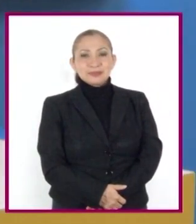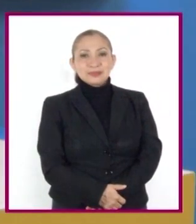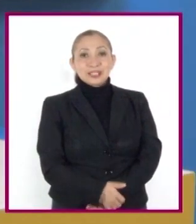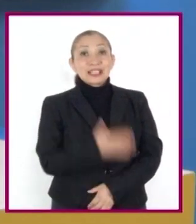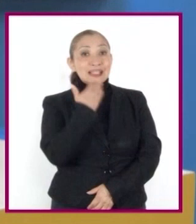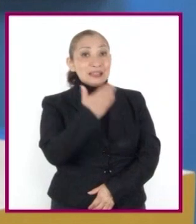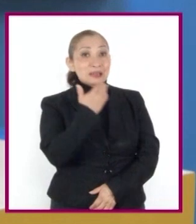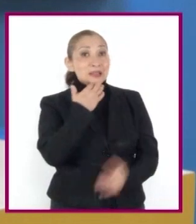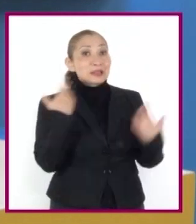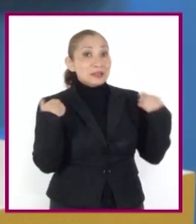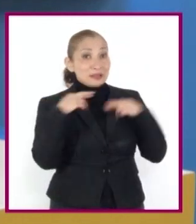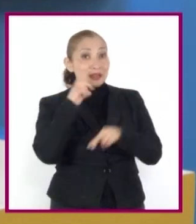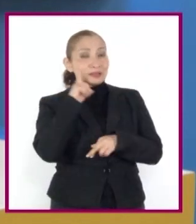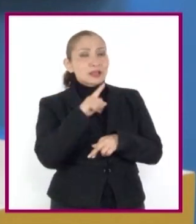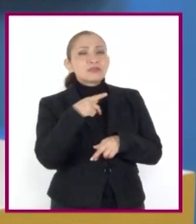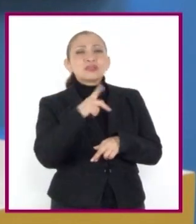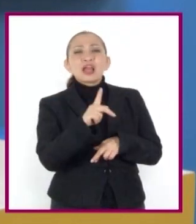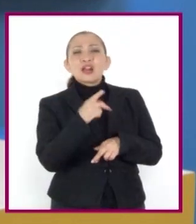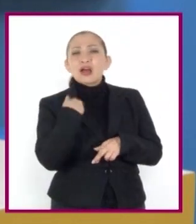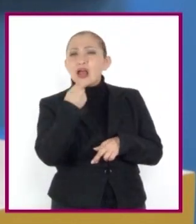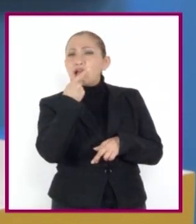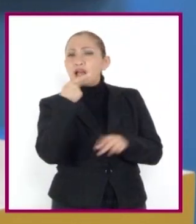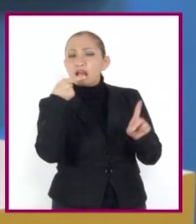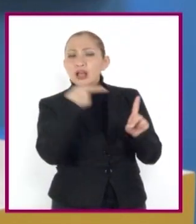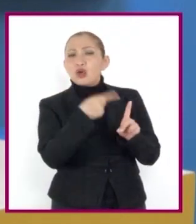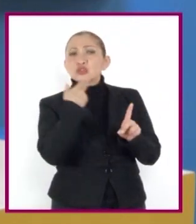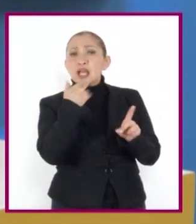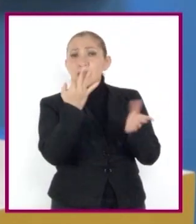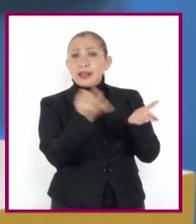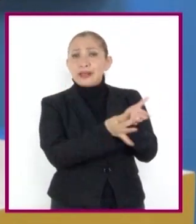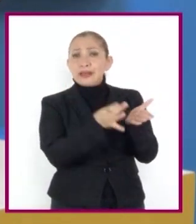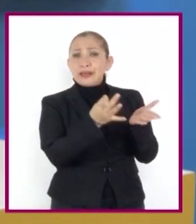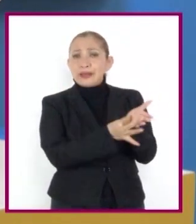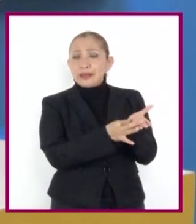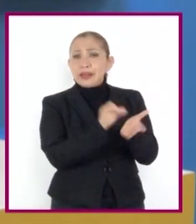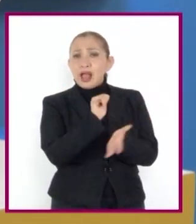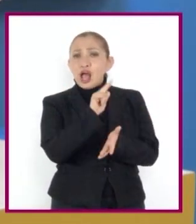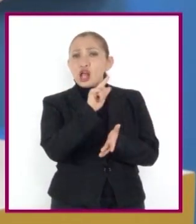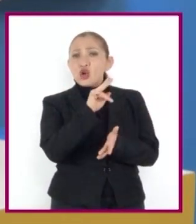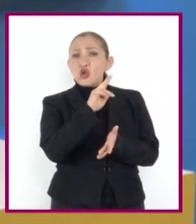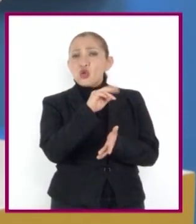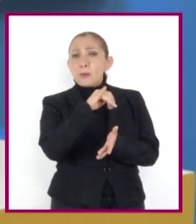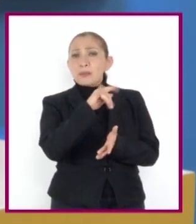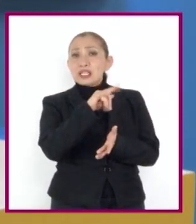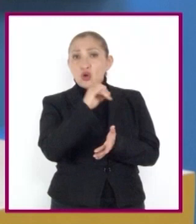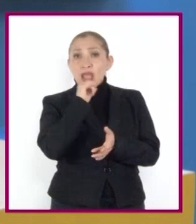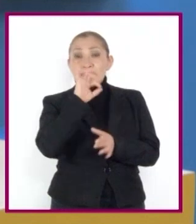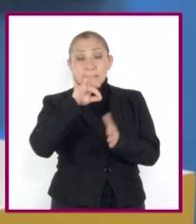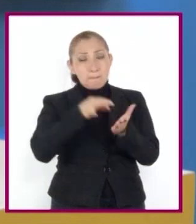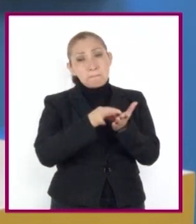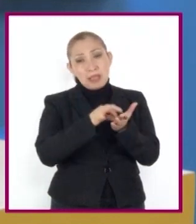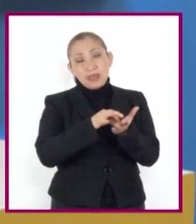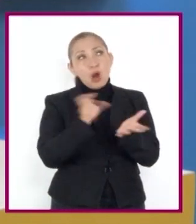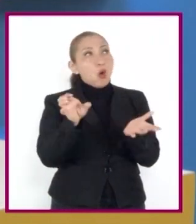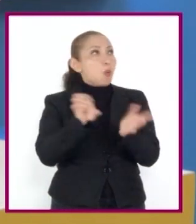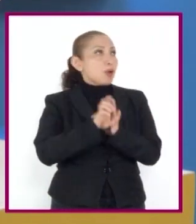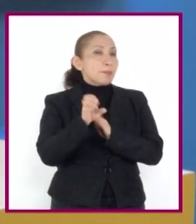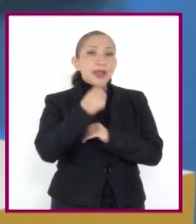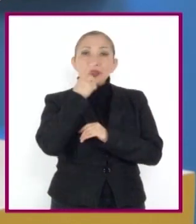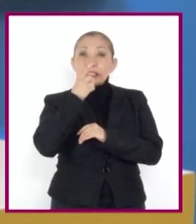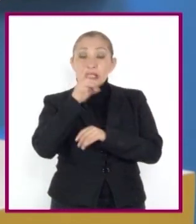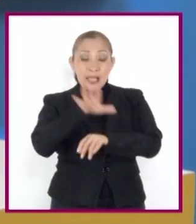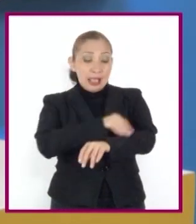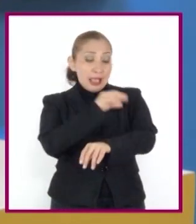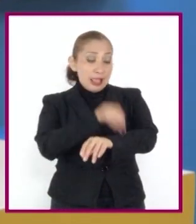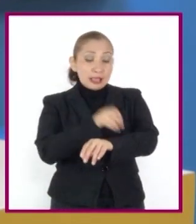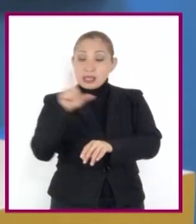Muy bien, maestra. Pero ahora que hablamos de usar el aluminio, entiendo que también es un metal. O por ejemplo, si hablamos de